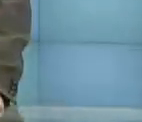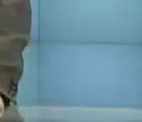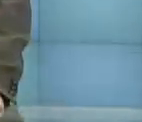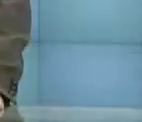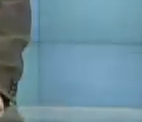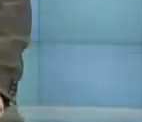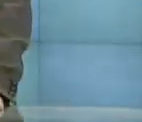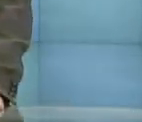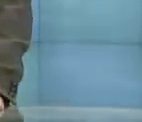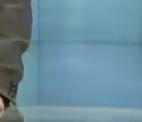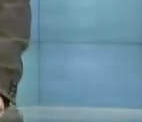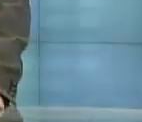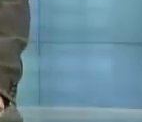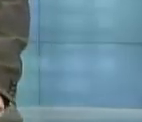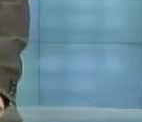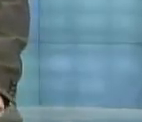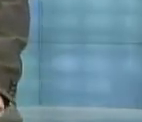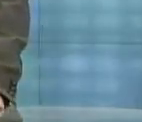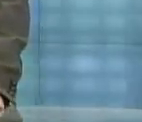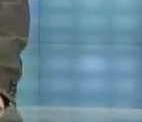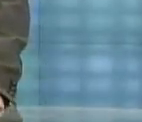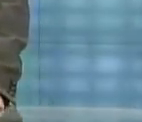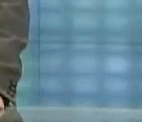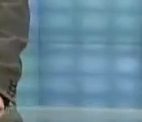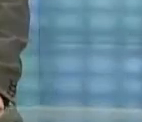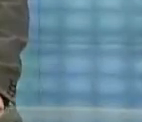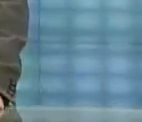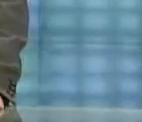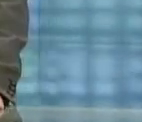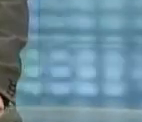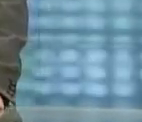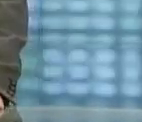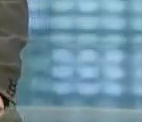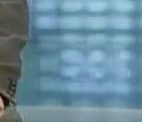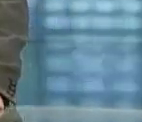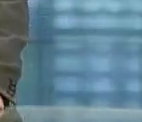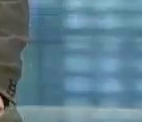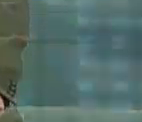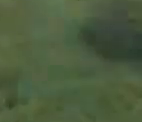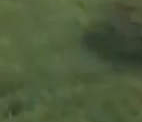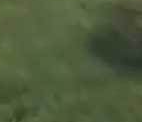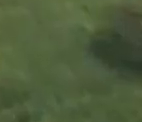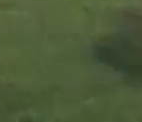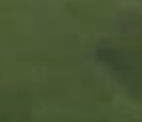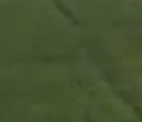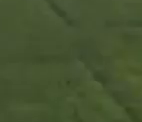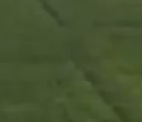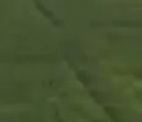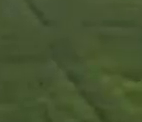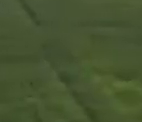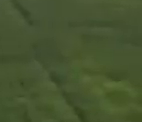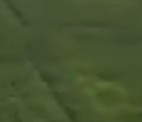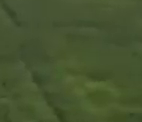Miren, interrumpimos para hacer de inmediato el contacto con la actividad principal. Veamos.